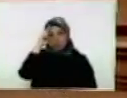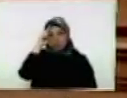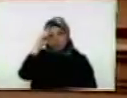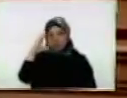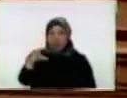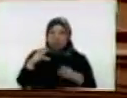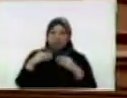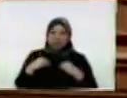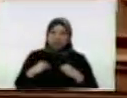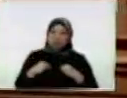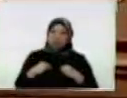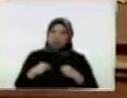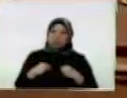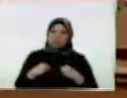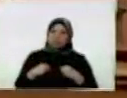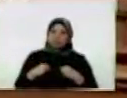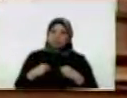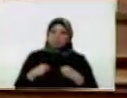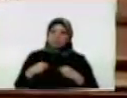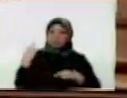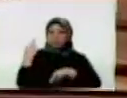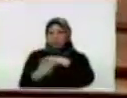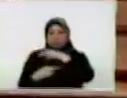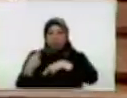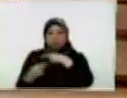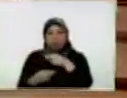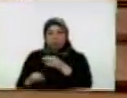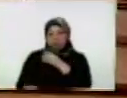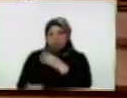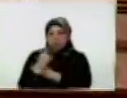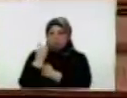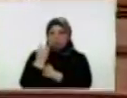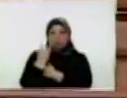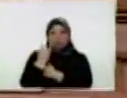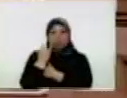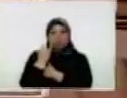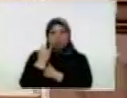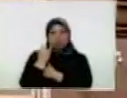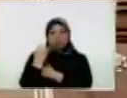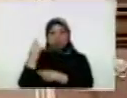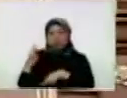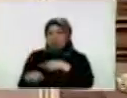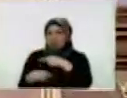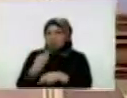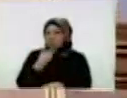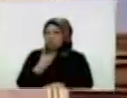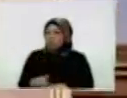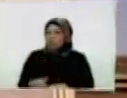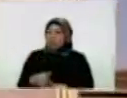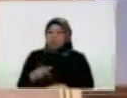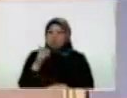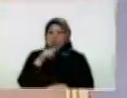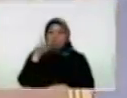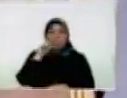aceptado que esta revolución es una farsa, hemos aceptado que esta revolución ha fracasado, y eso es mentira, compañero, eso es